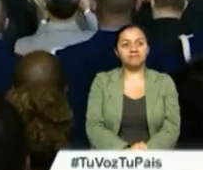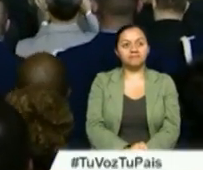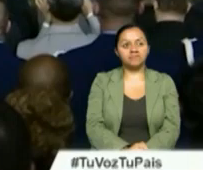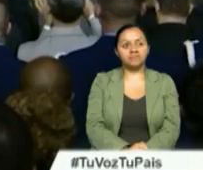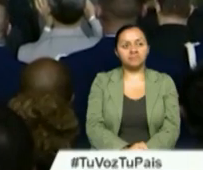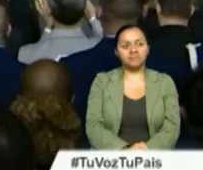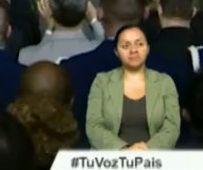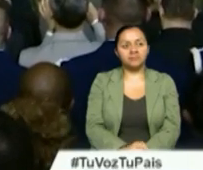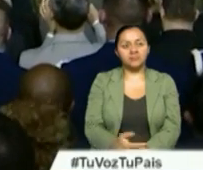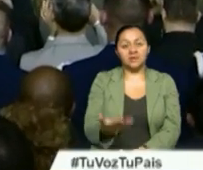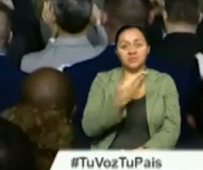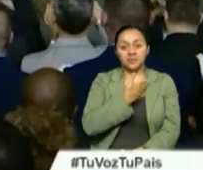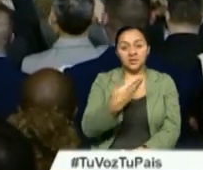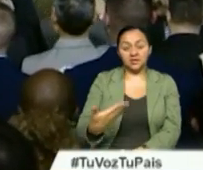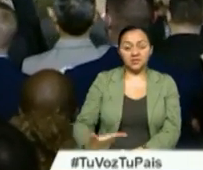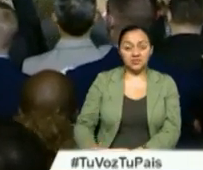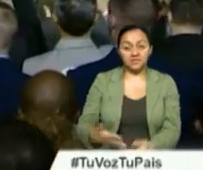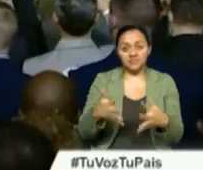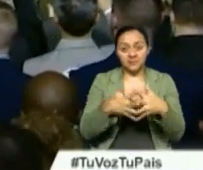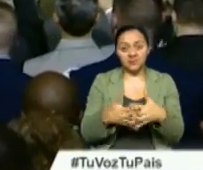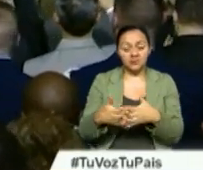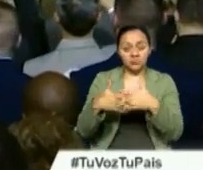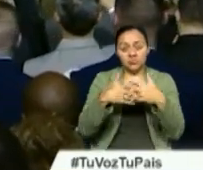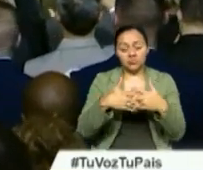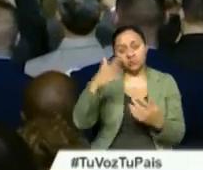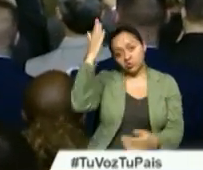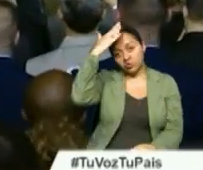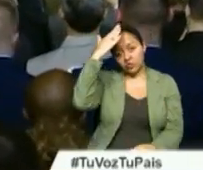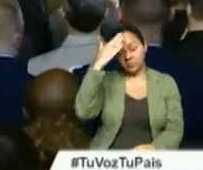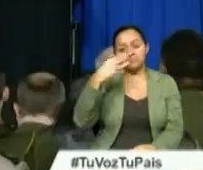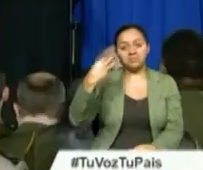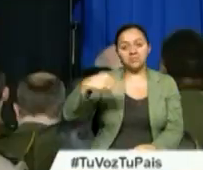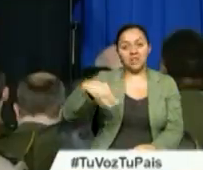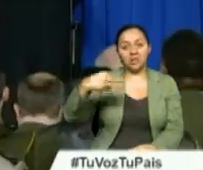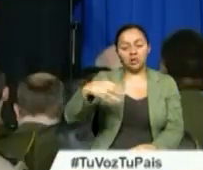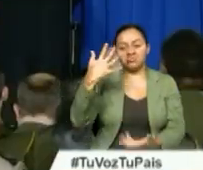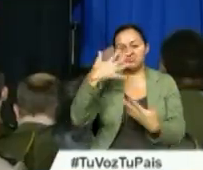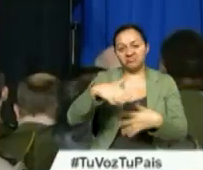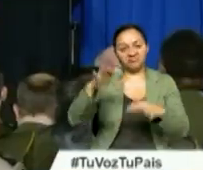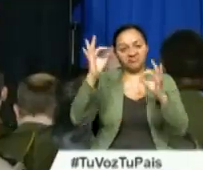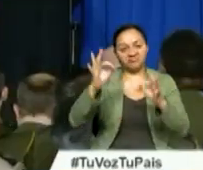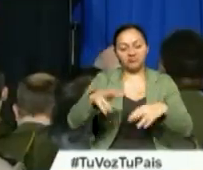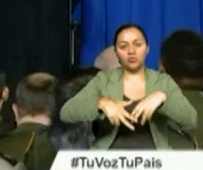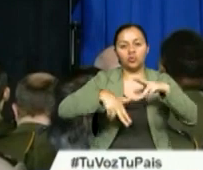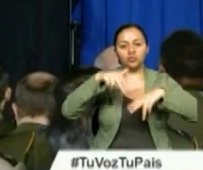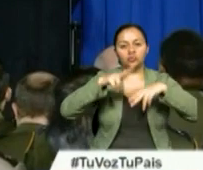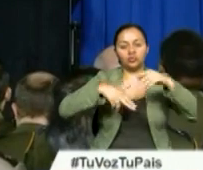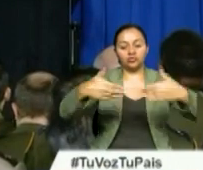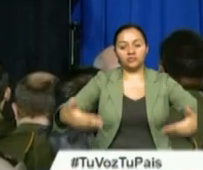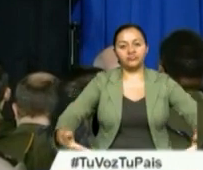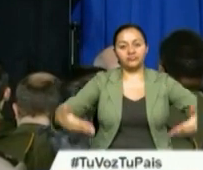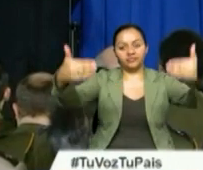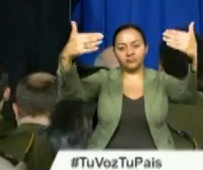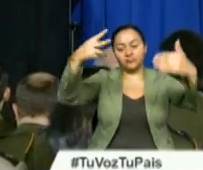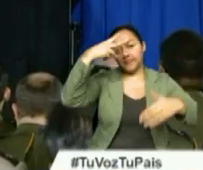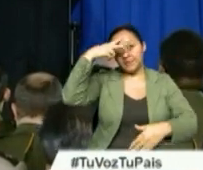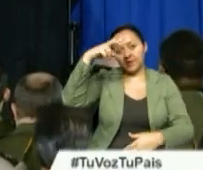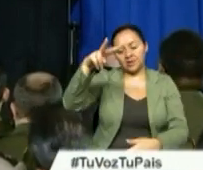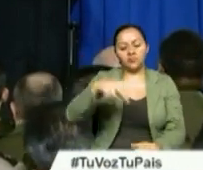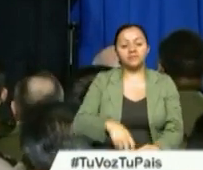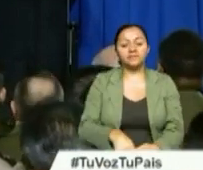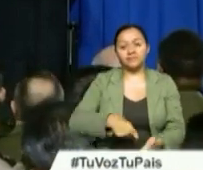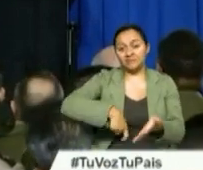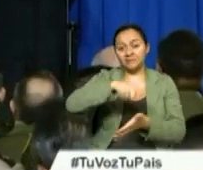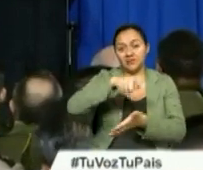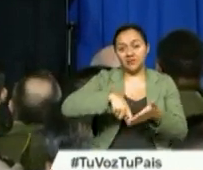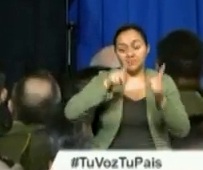El presidente de Estados Unidos, Donald Trump, dio el miércoles el primer paso para construir un muro en la frontera con México. Firmó un decreto